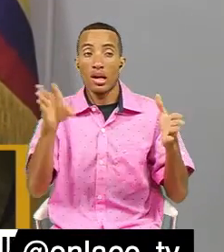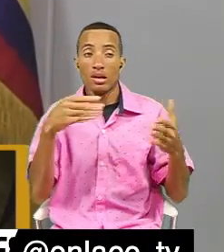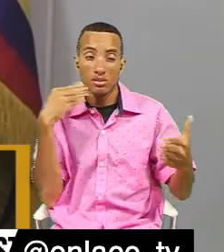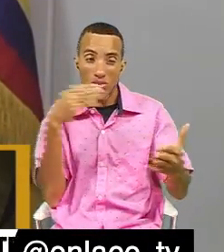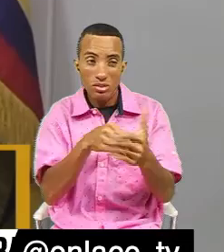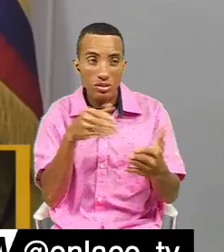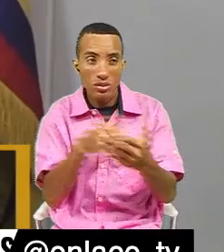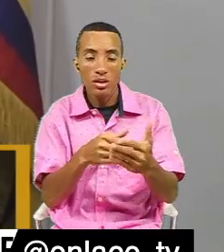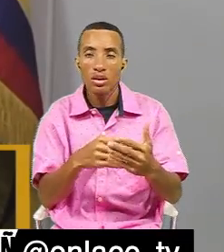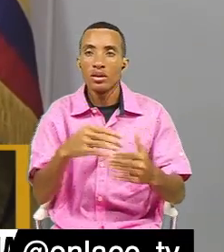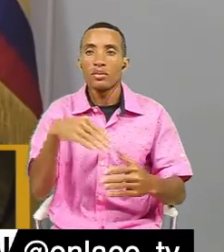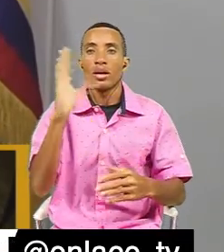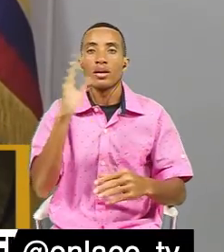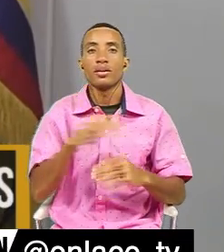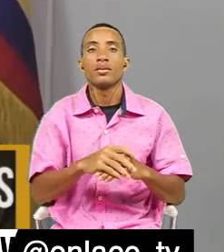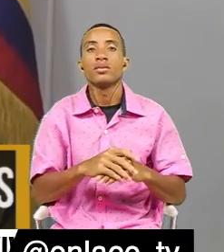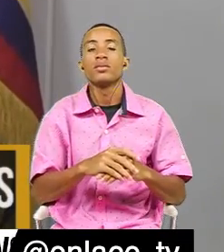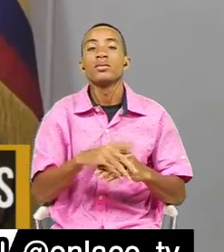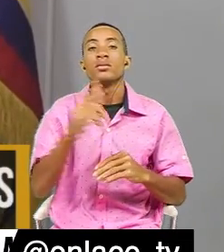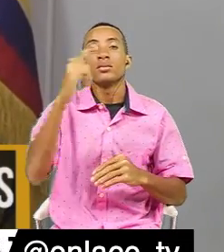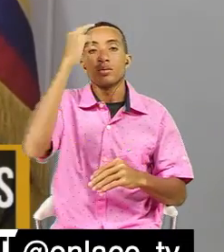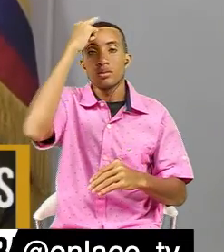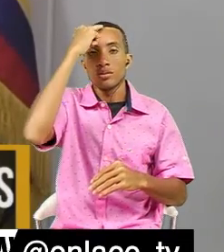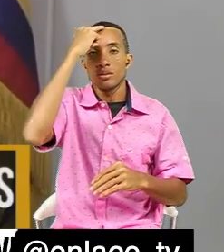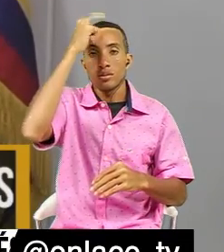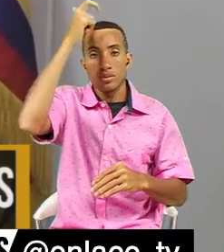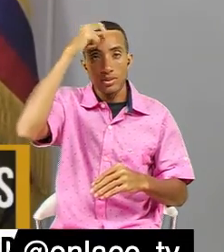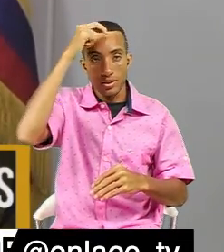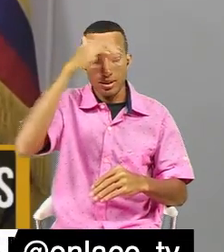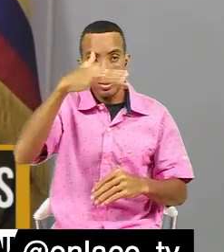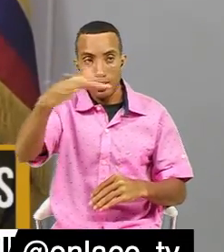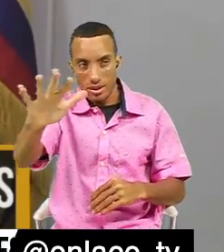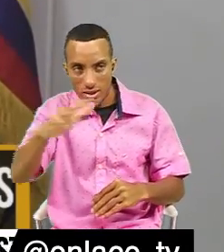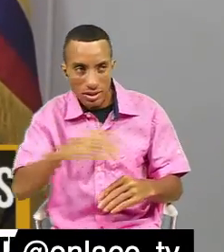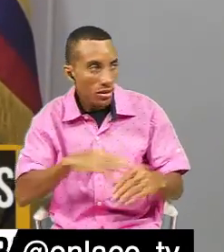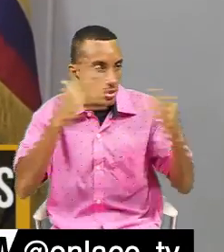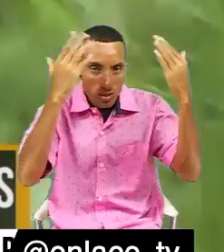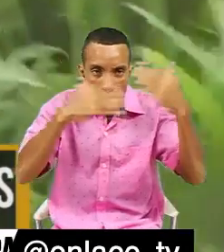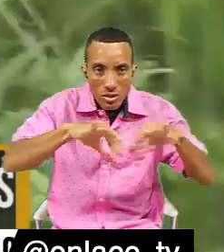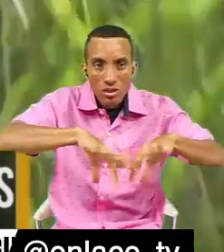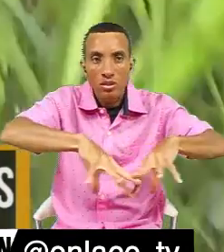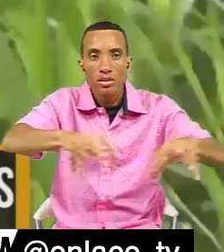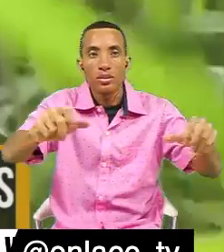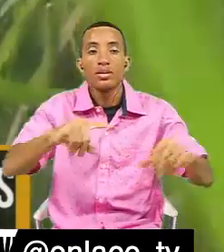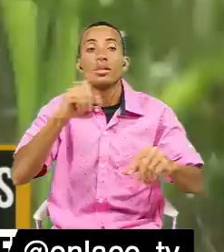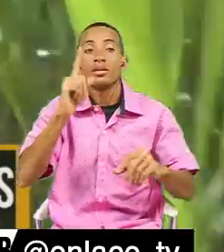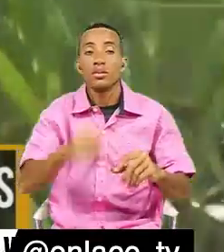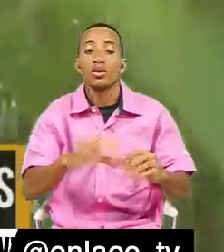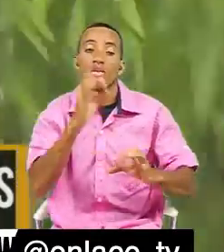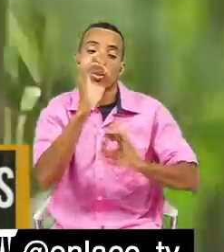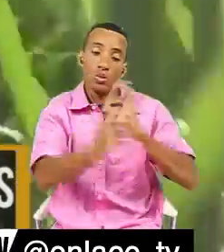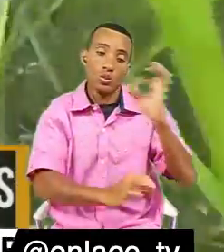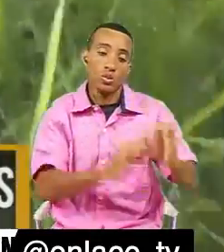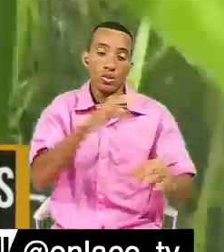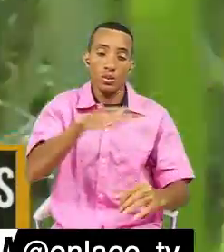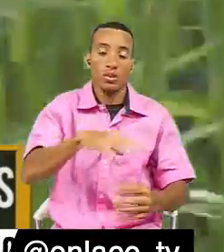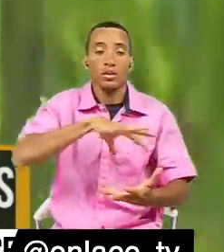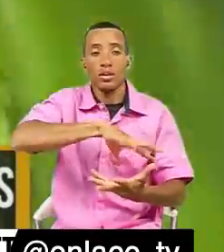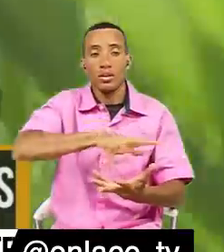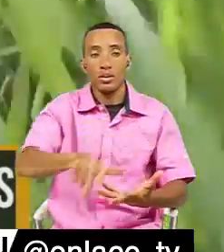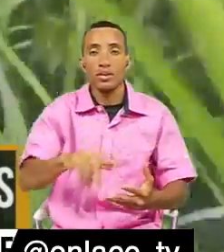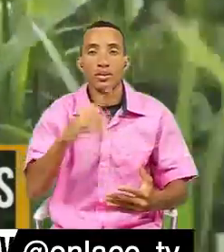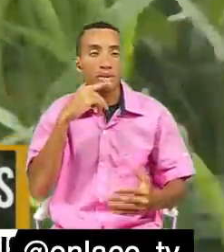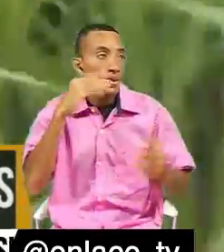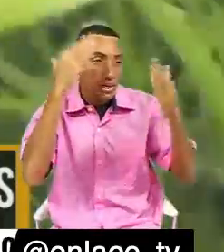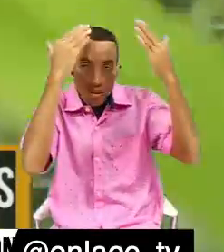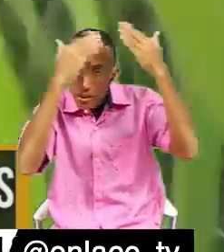el municipio de Cartagena Bolívar, y asimismo garantizar la seguridad de los santandereanos, ya que el capturado se ocultaba de las